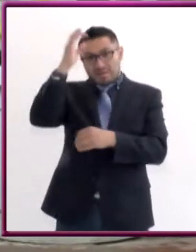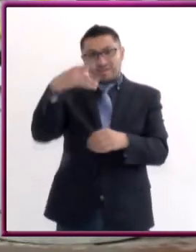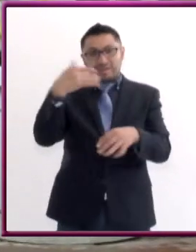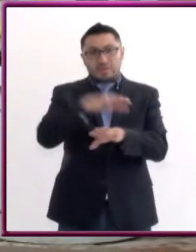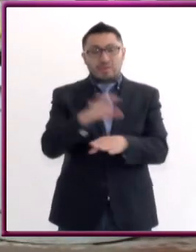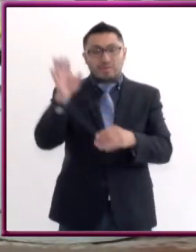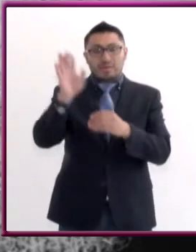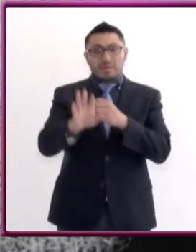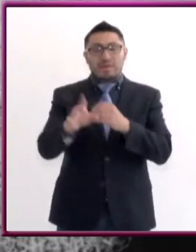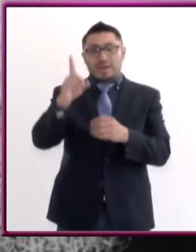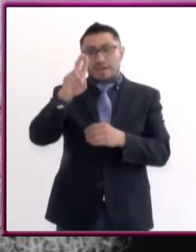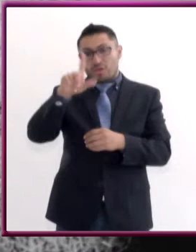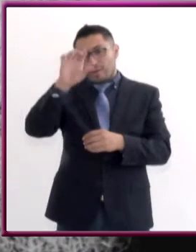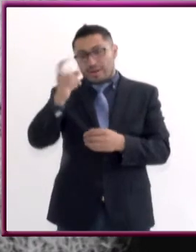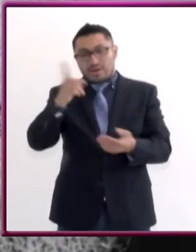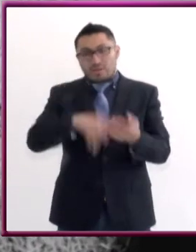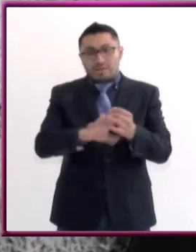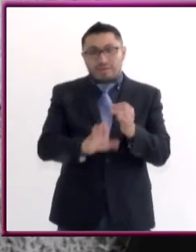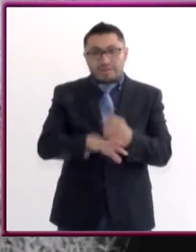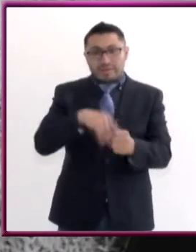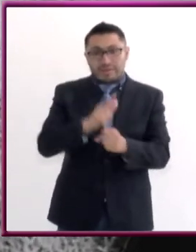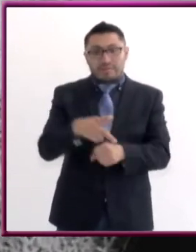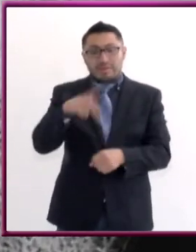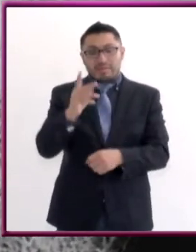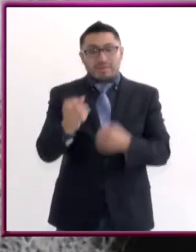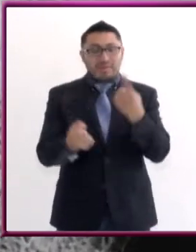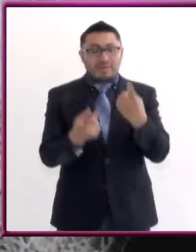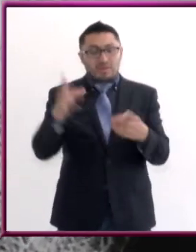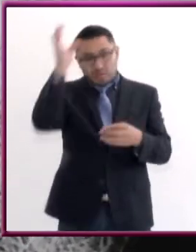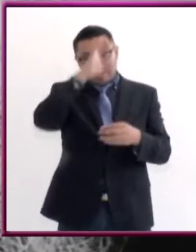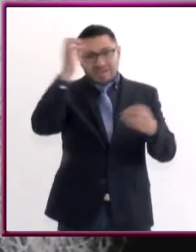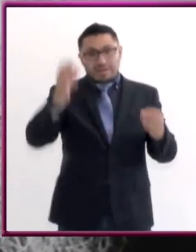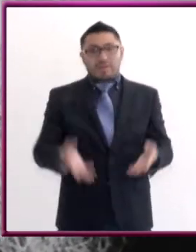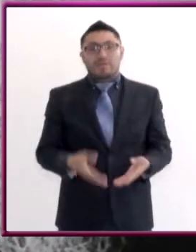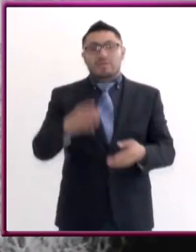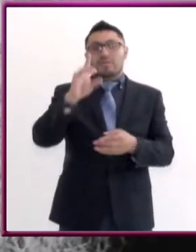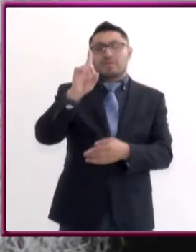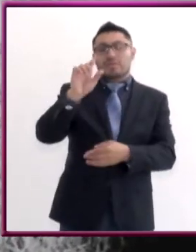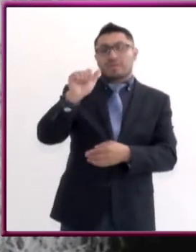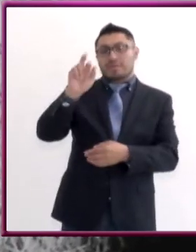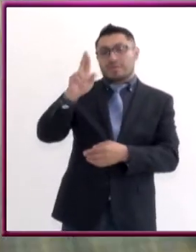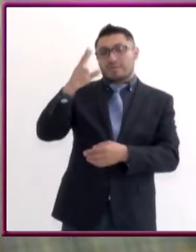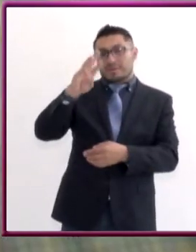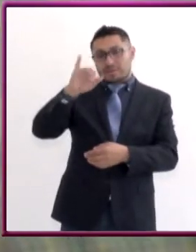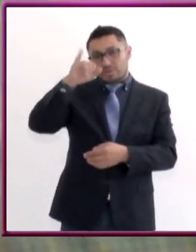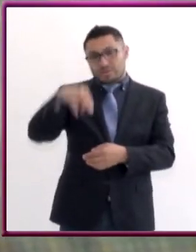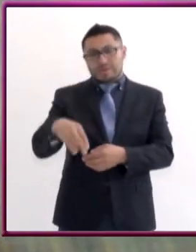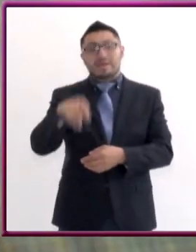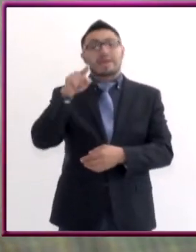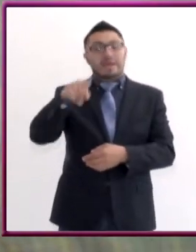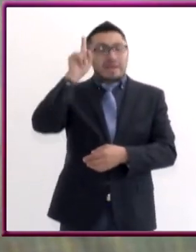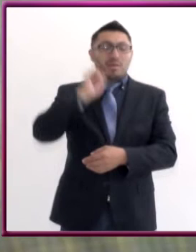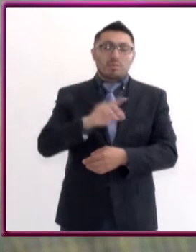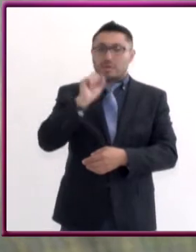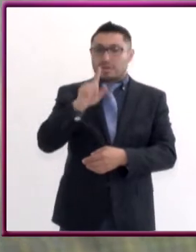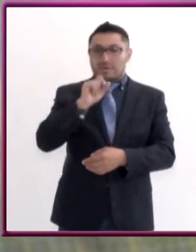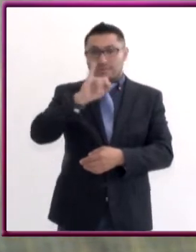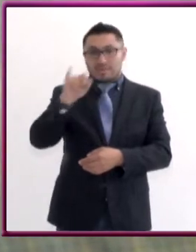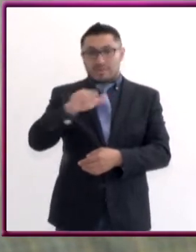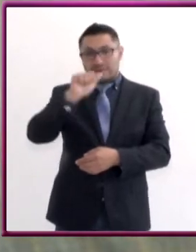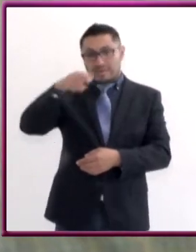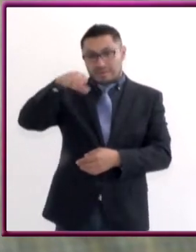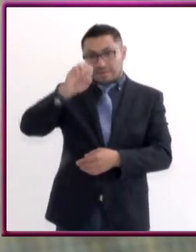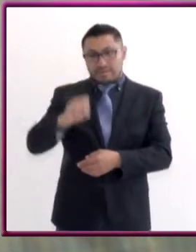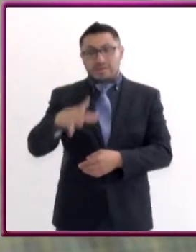el duelo en animales. Sin embargo, algunos destacados científicos, desde Charles Darwin hasta Jane Goodall, afirman